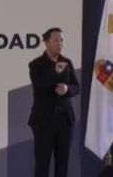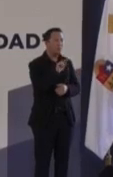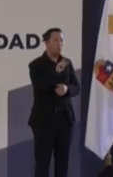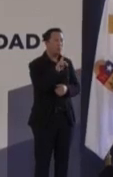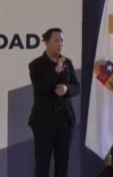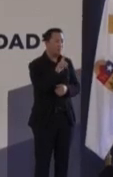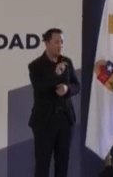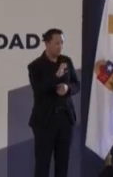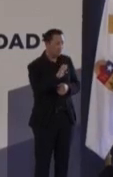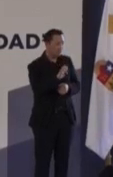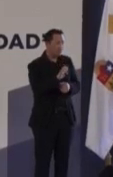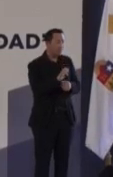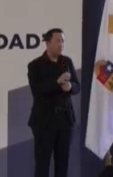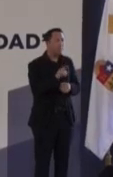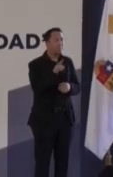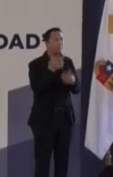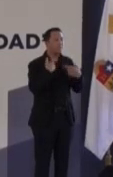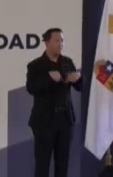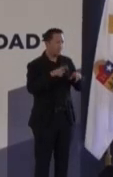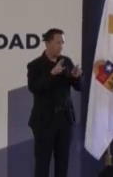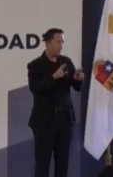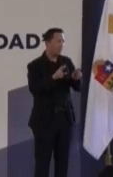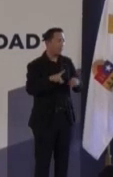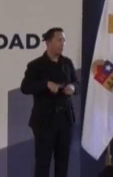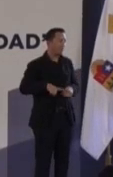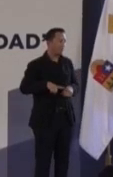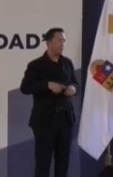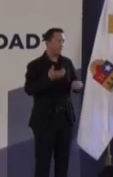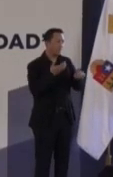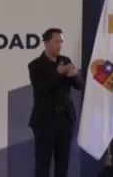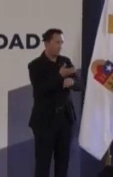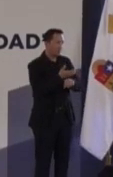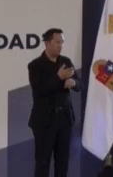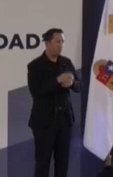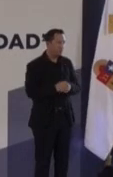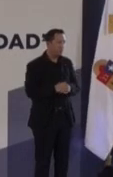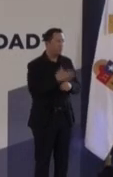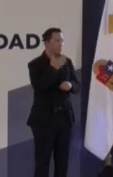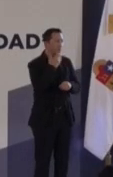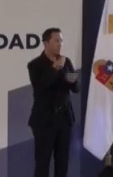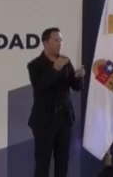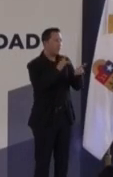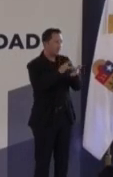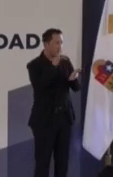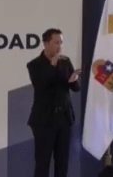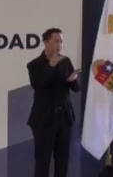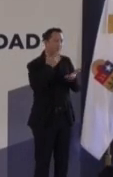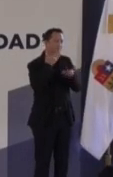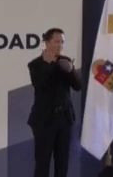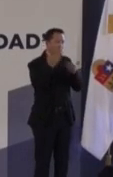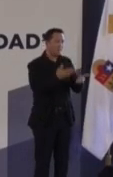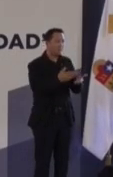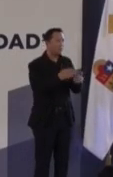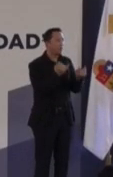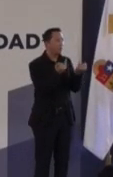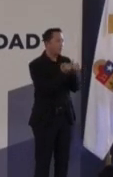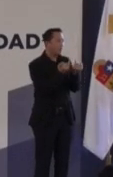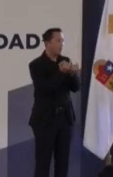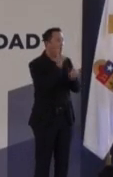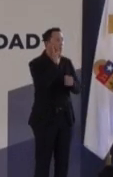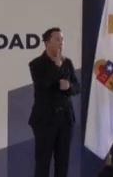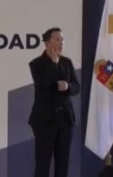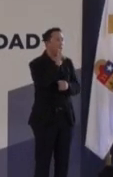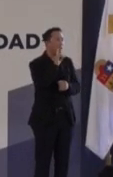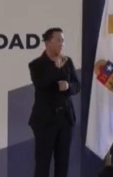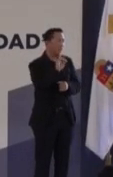que viene en representación de nuestro gobernador del estado, Carlos Manuel Joaquín González. Muchísimas gracias, maestra. A la doctora María